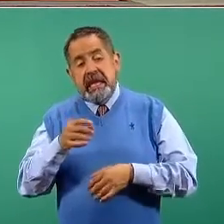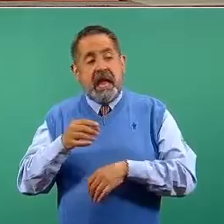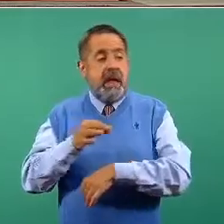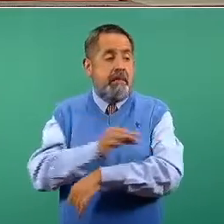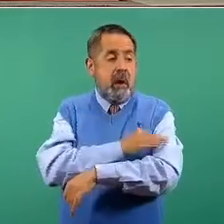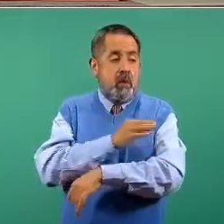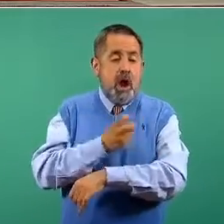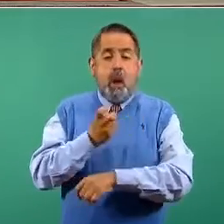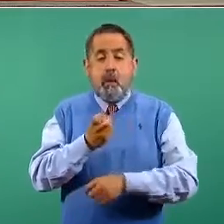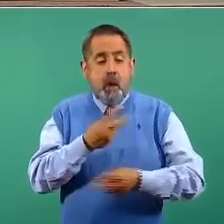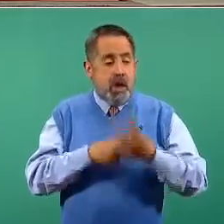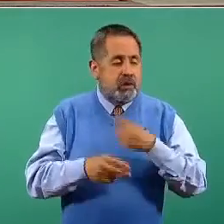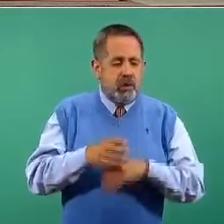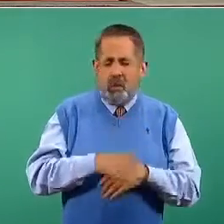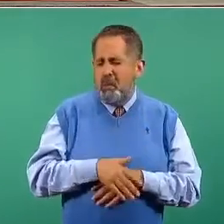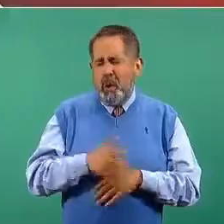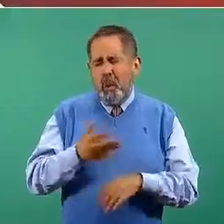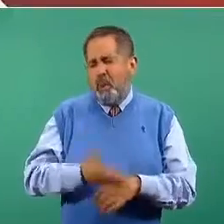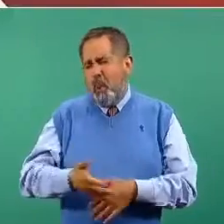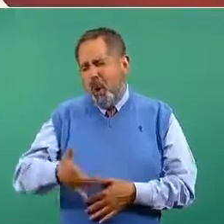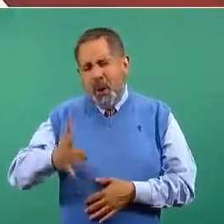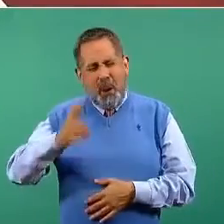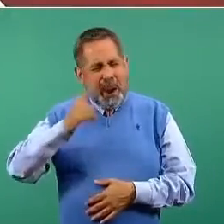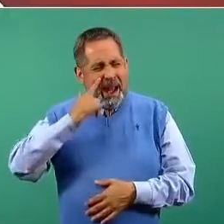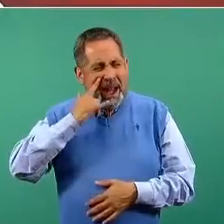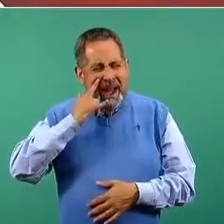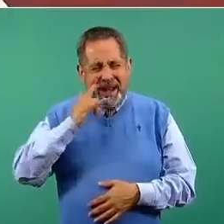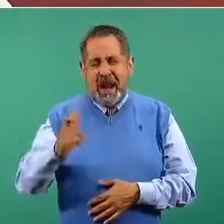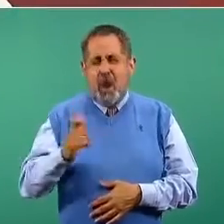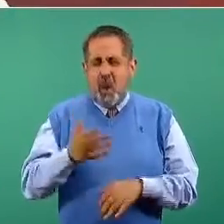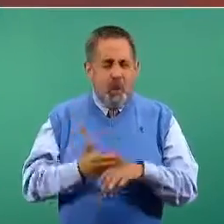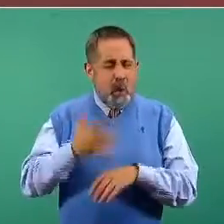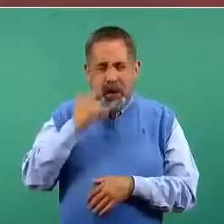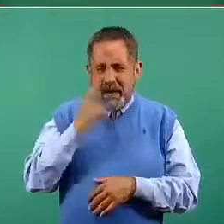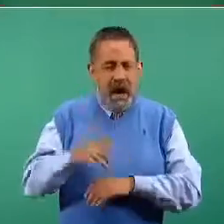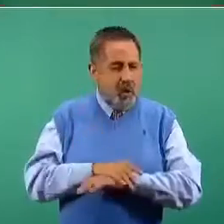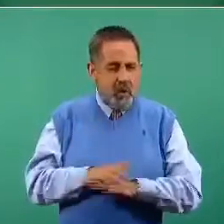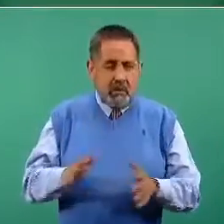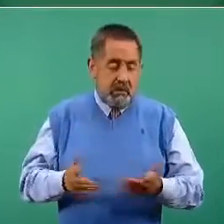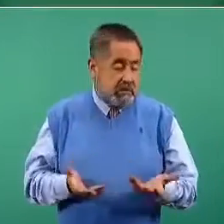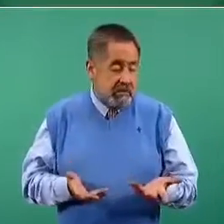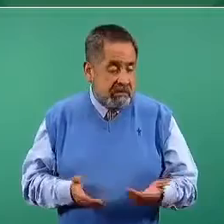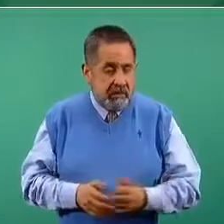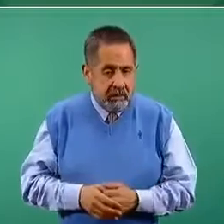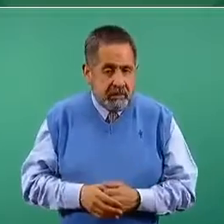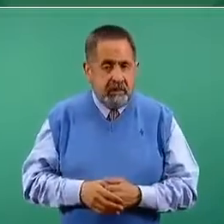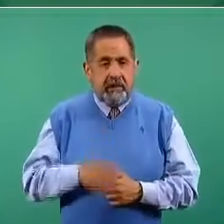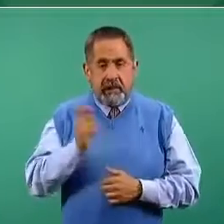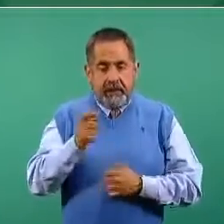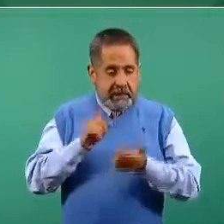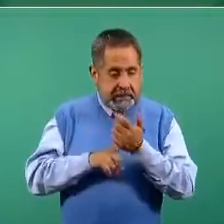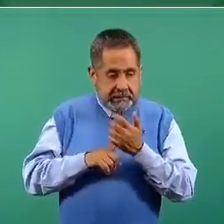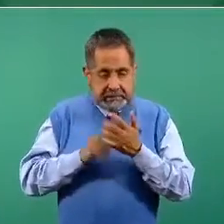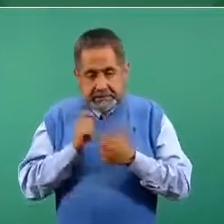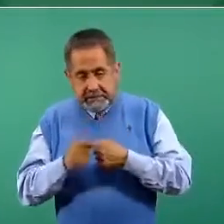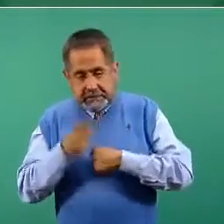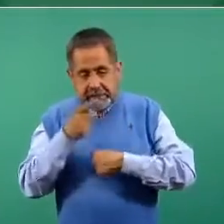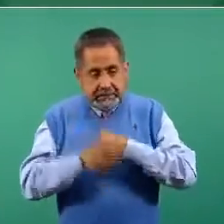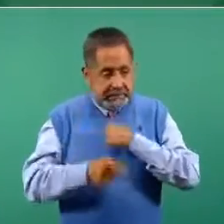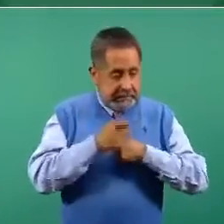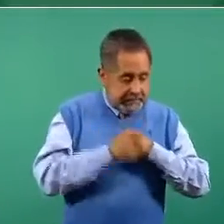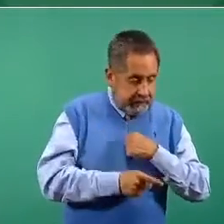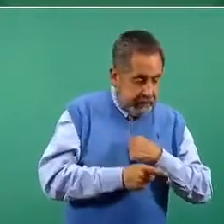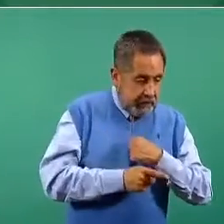inmunización muy, muy raro, muy, muy raro. Y el análisis de riesgo